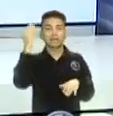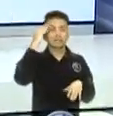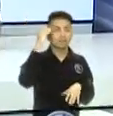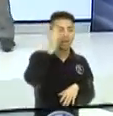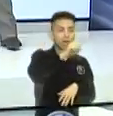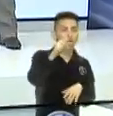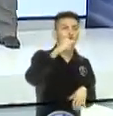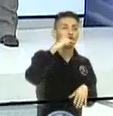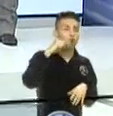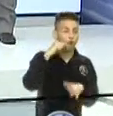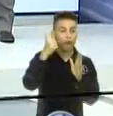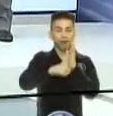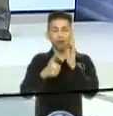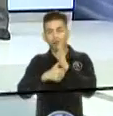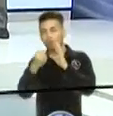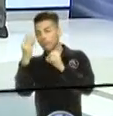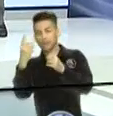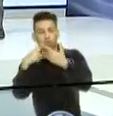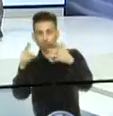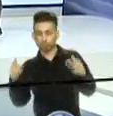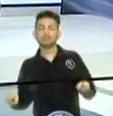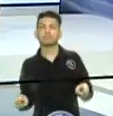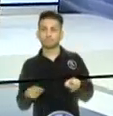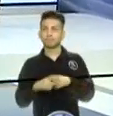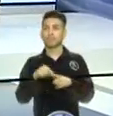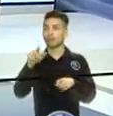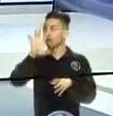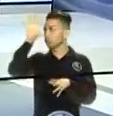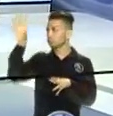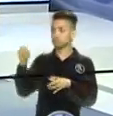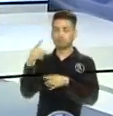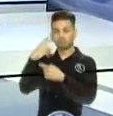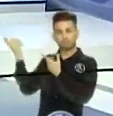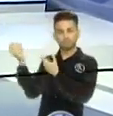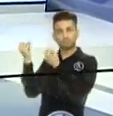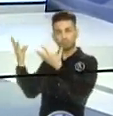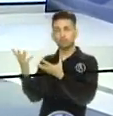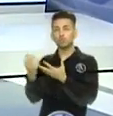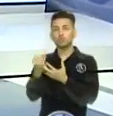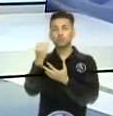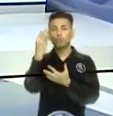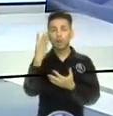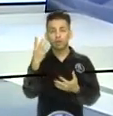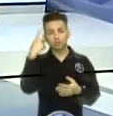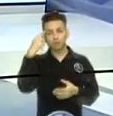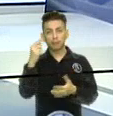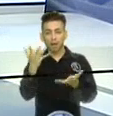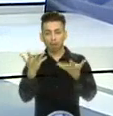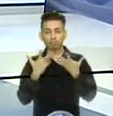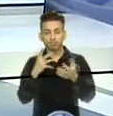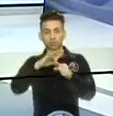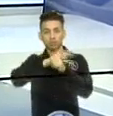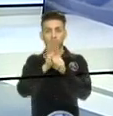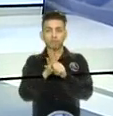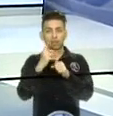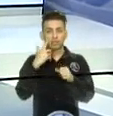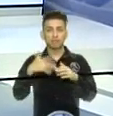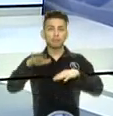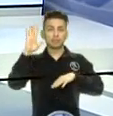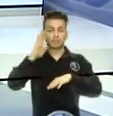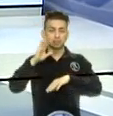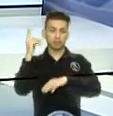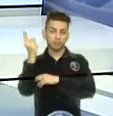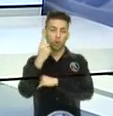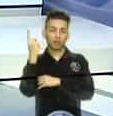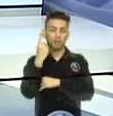100.000 habitantes. Así que estos son los datos más recientes, los datos más relevantes que se han tenido y originado